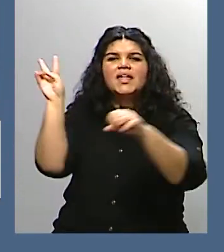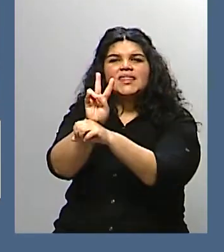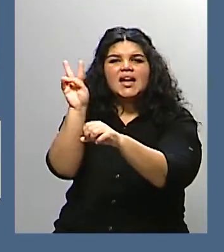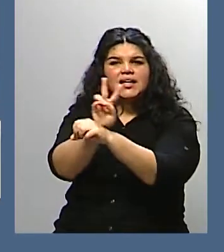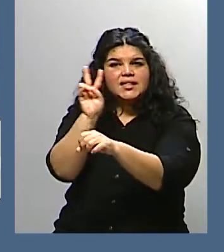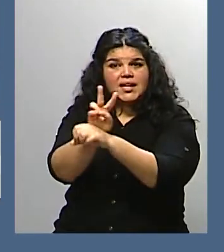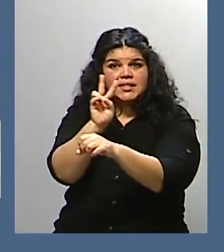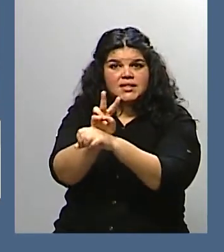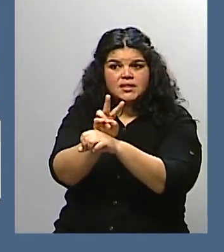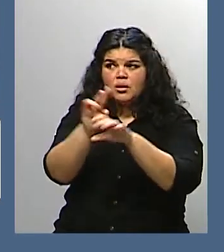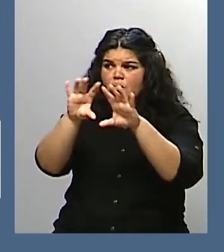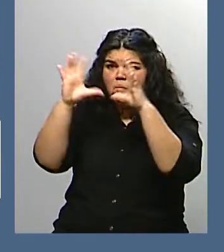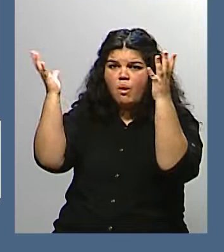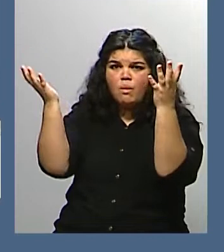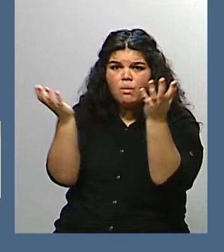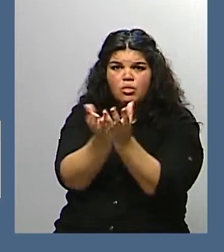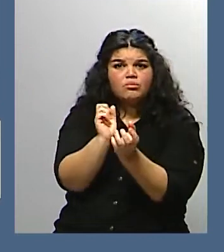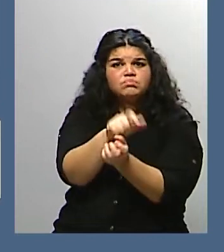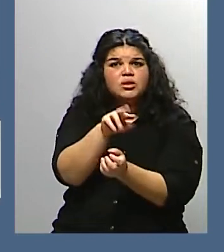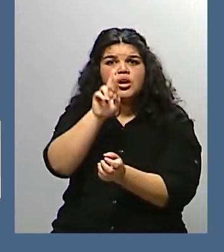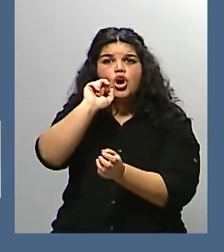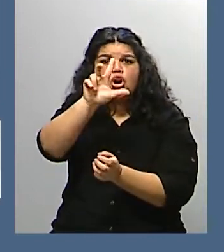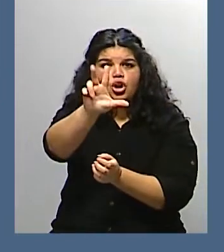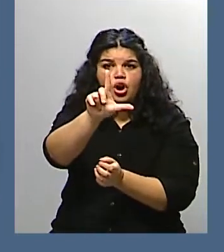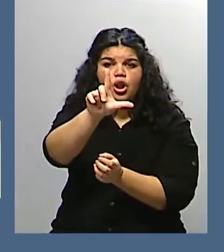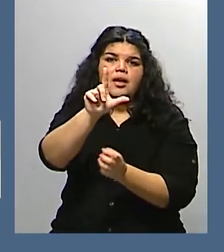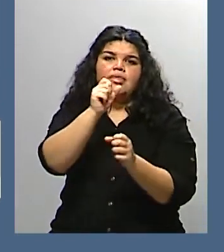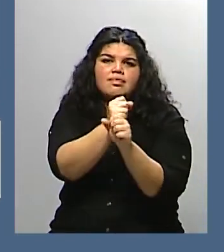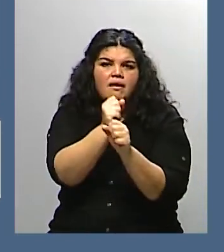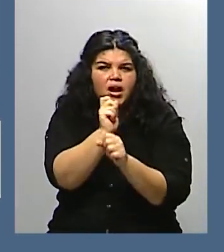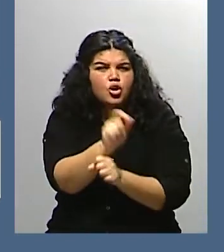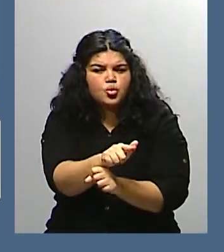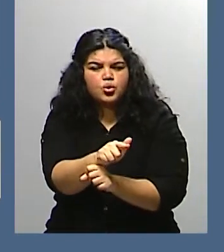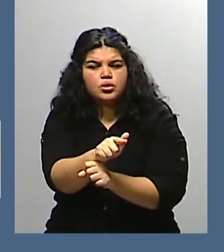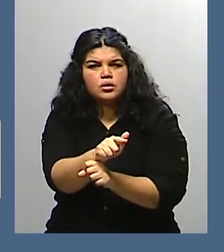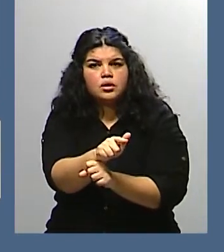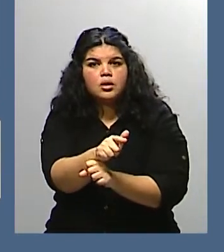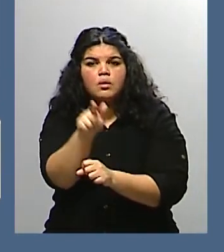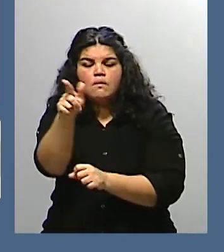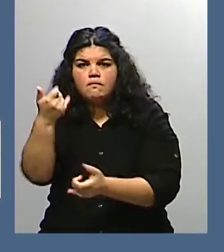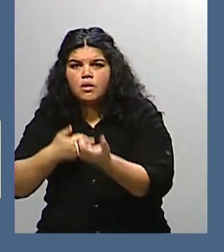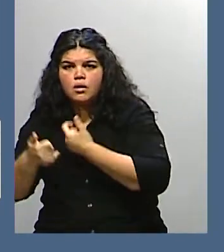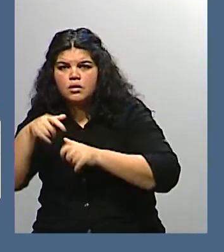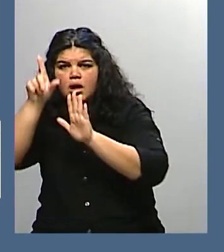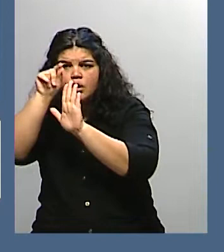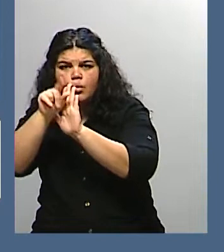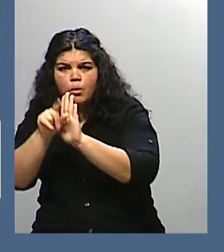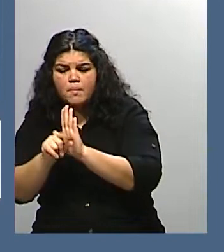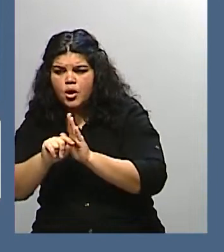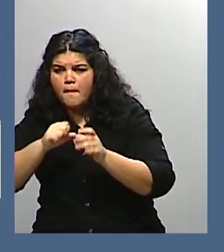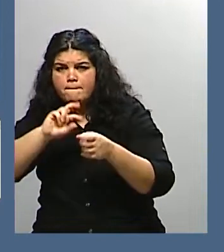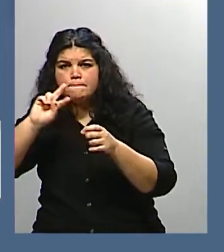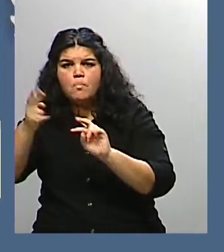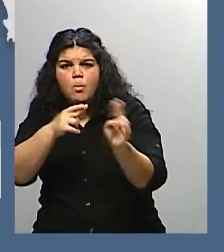el mundo, y pensando un poco también en esas cifras que acabas de dar, debe ser todo un desafío y además deben vivir